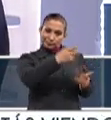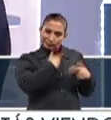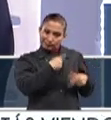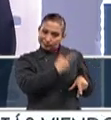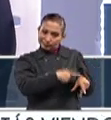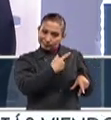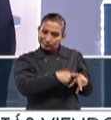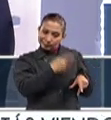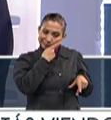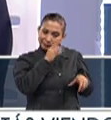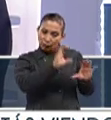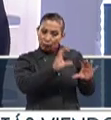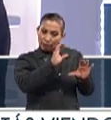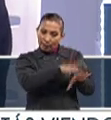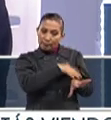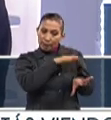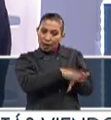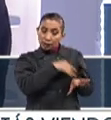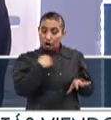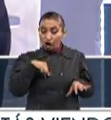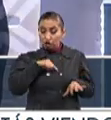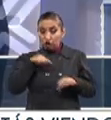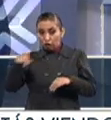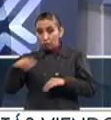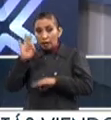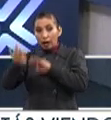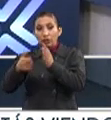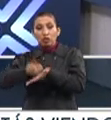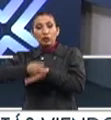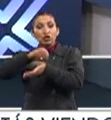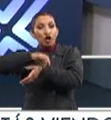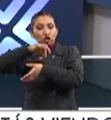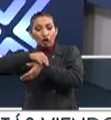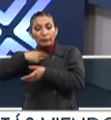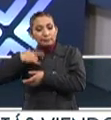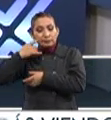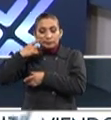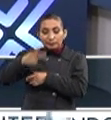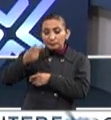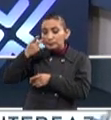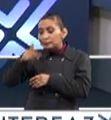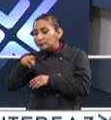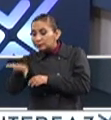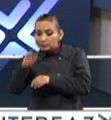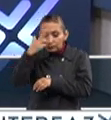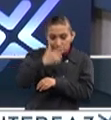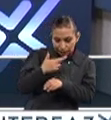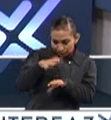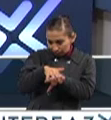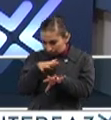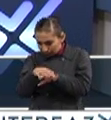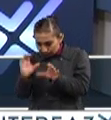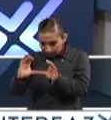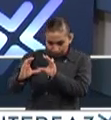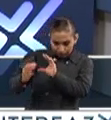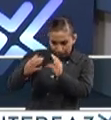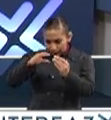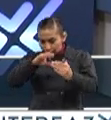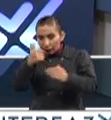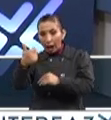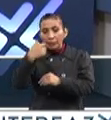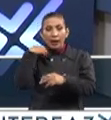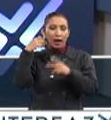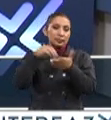pacientes cómo deben cuidar sus pies y nosotros en las consultas procurar revisar los pies de los pacientes en